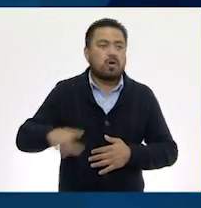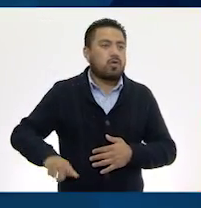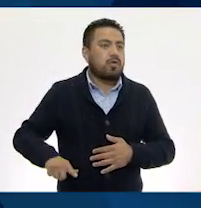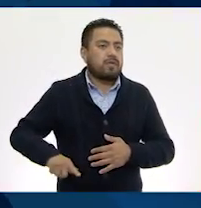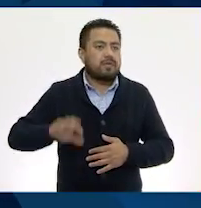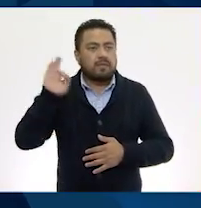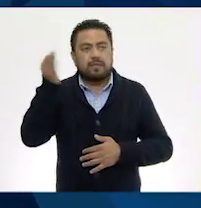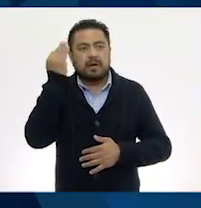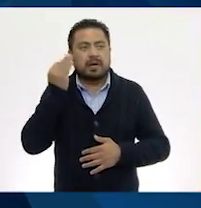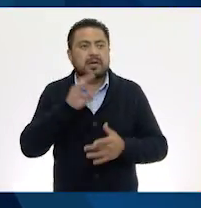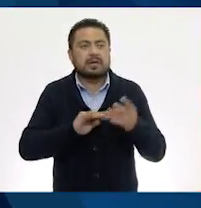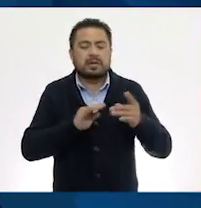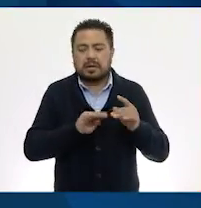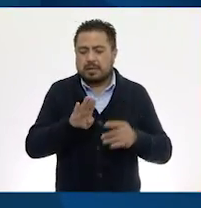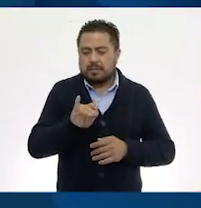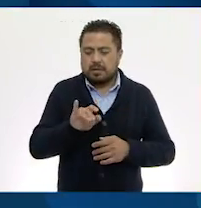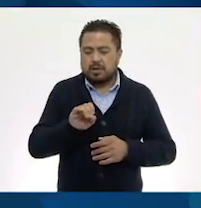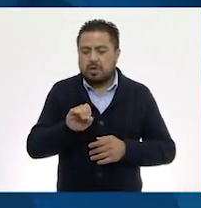gobierno.